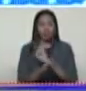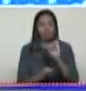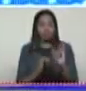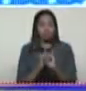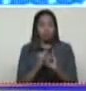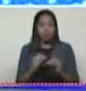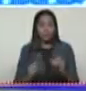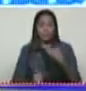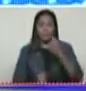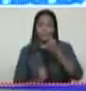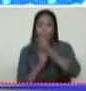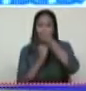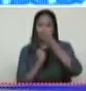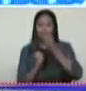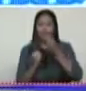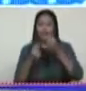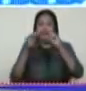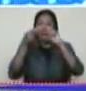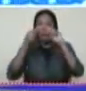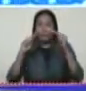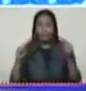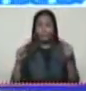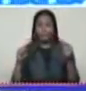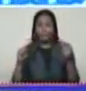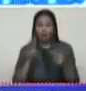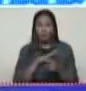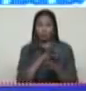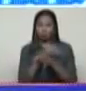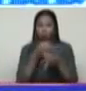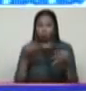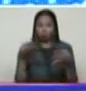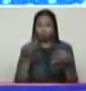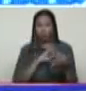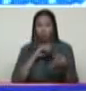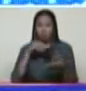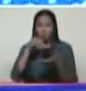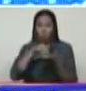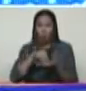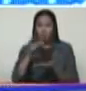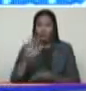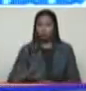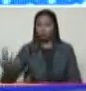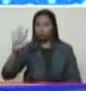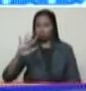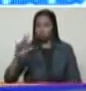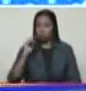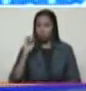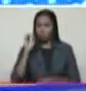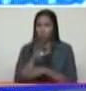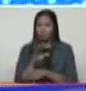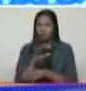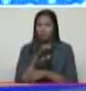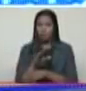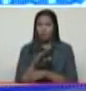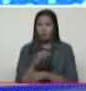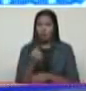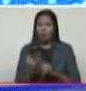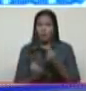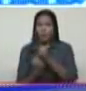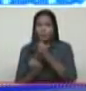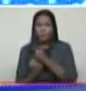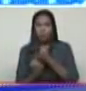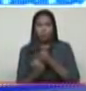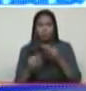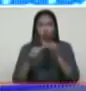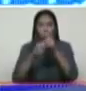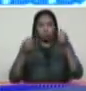paz, como base moral de nuestras posiciones ante el mundo, he mandado a reforzar